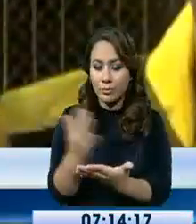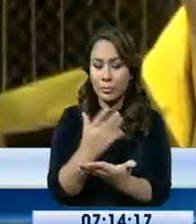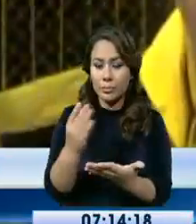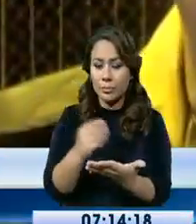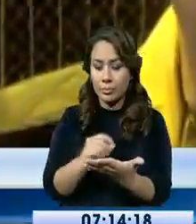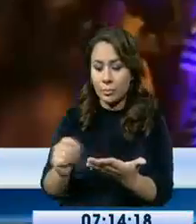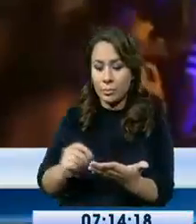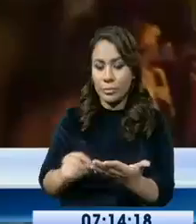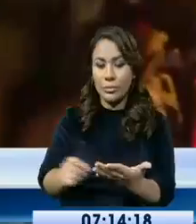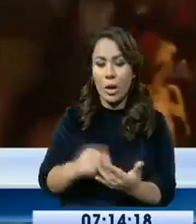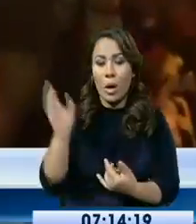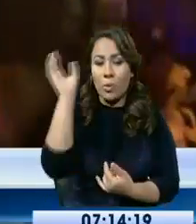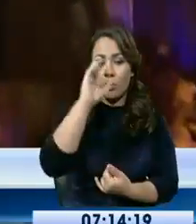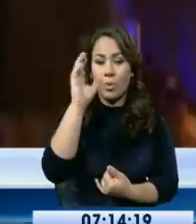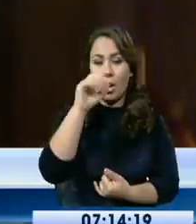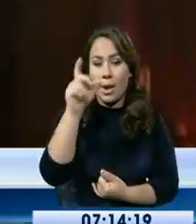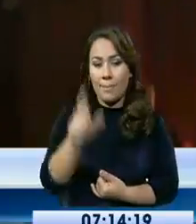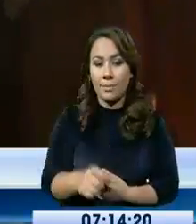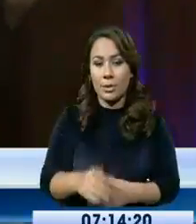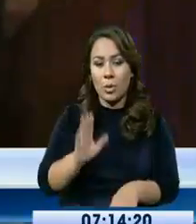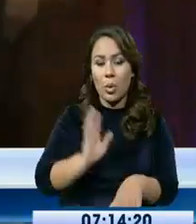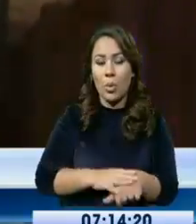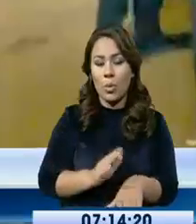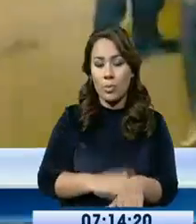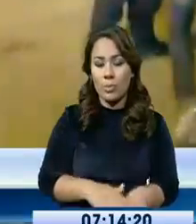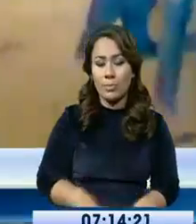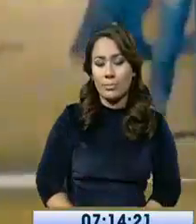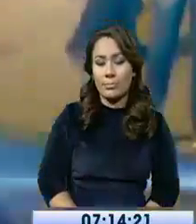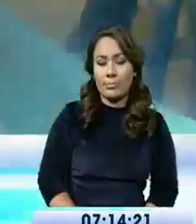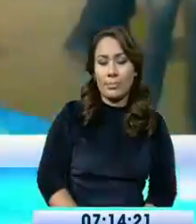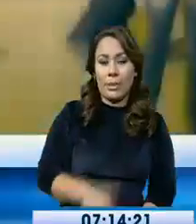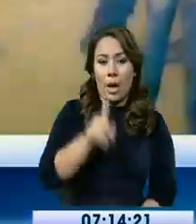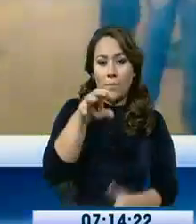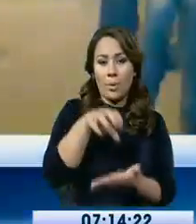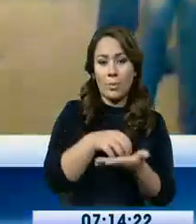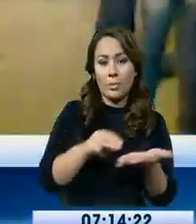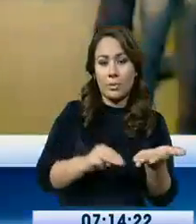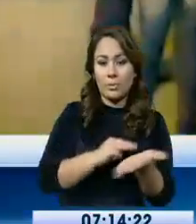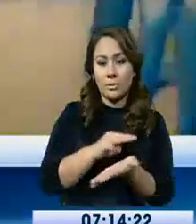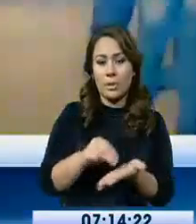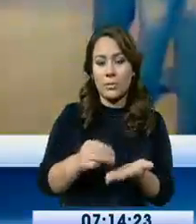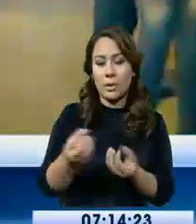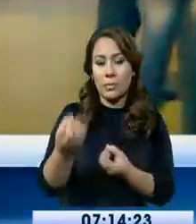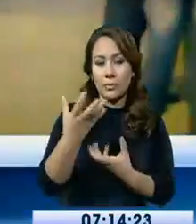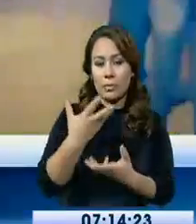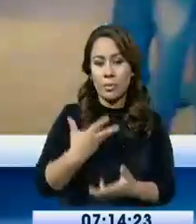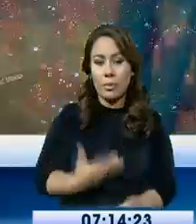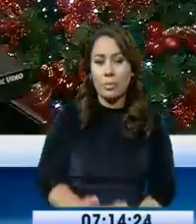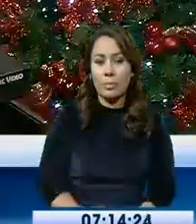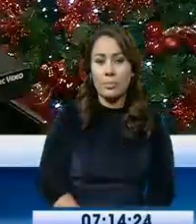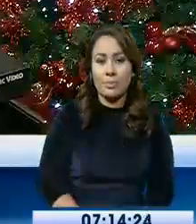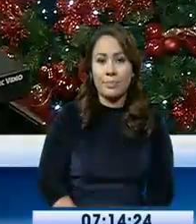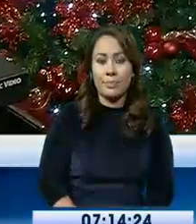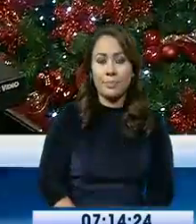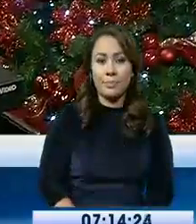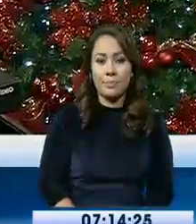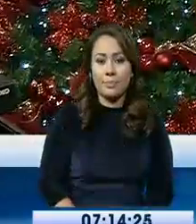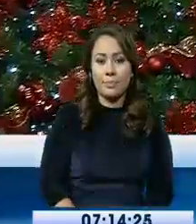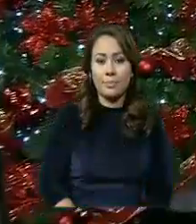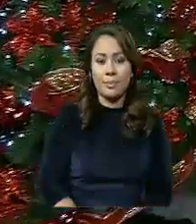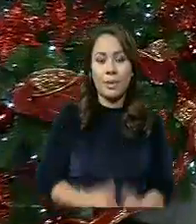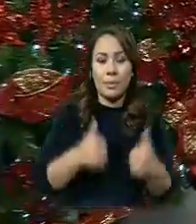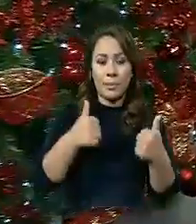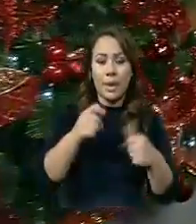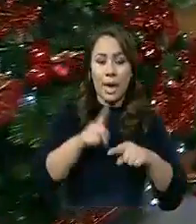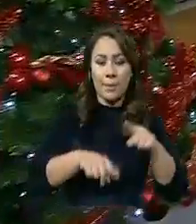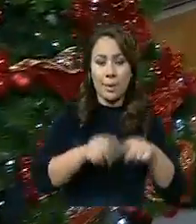de localizarle al presunto causante. Desde la provincia de Manabí informó Wendy Delgado. Bien amigos, y